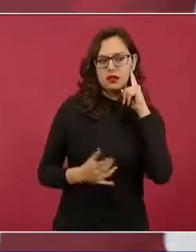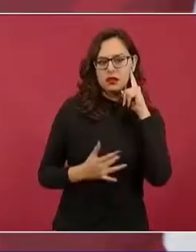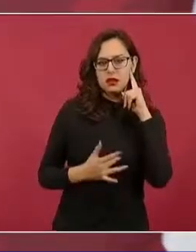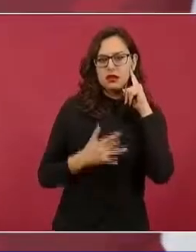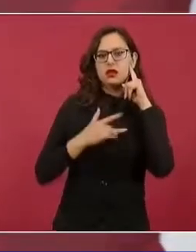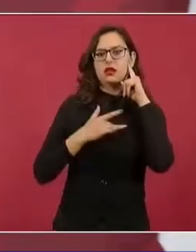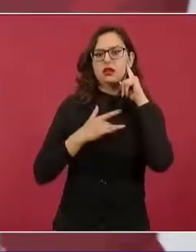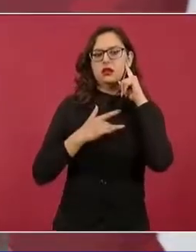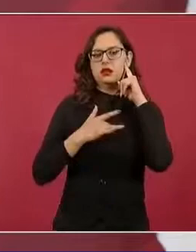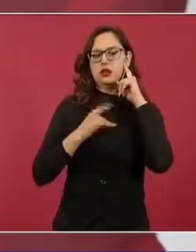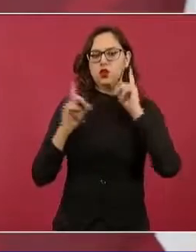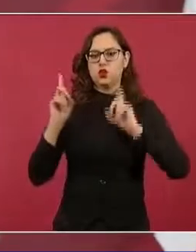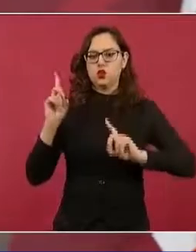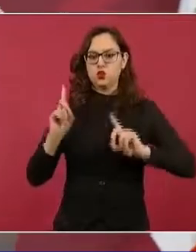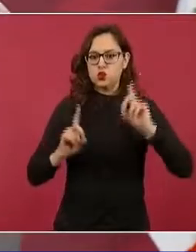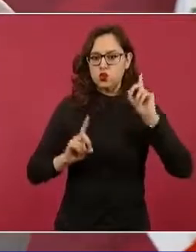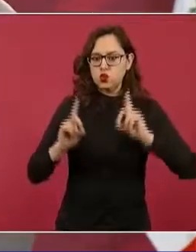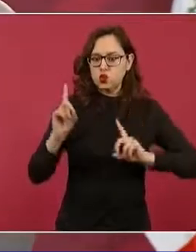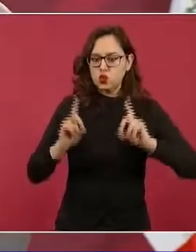y como además